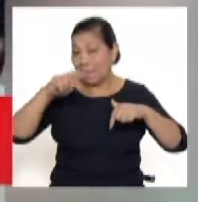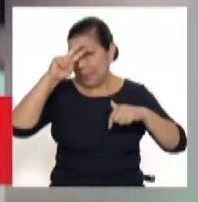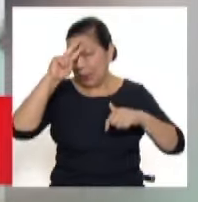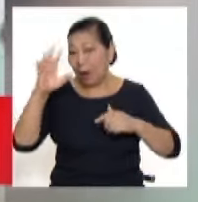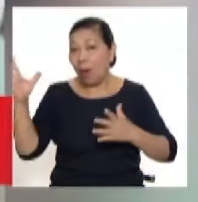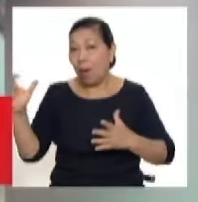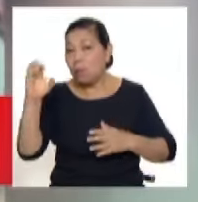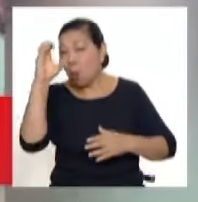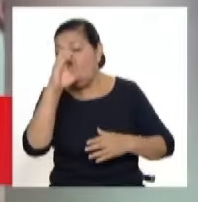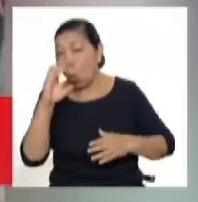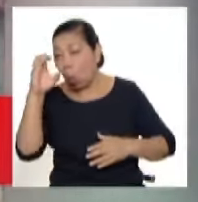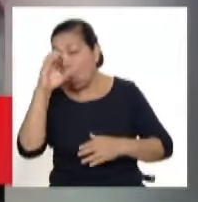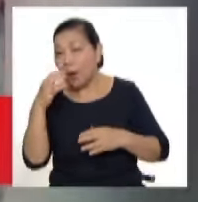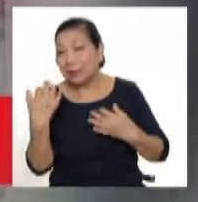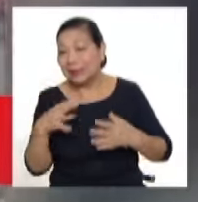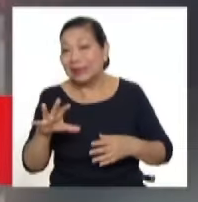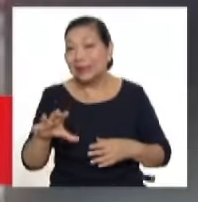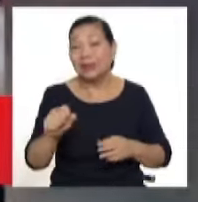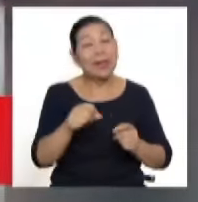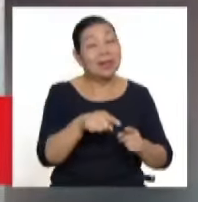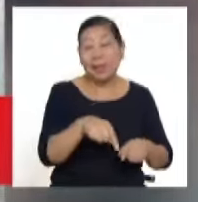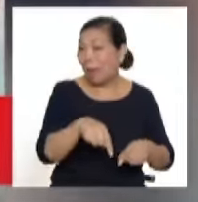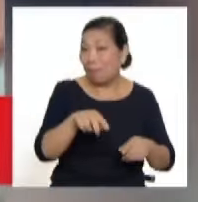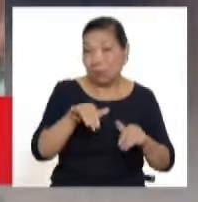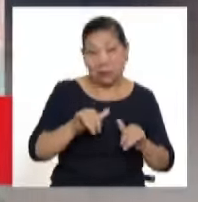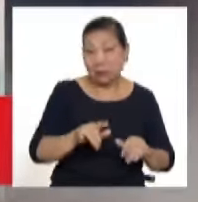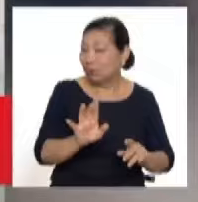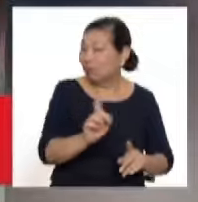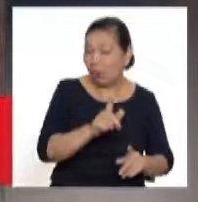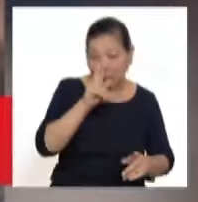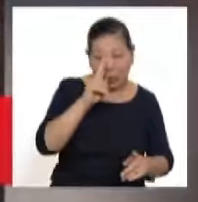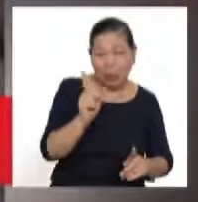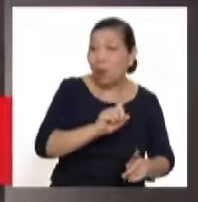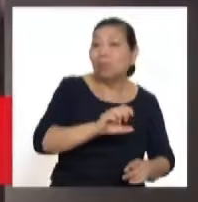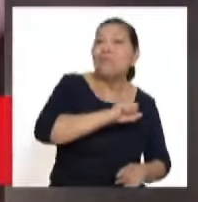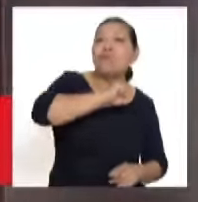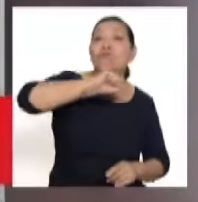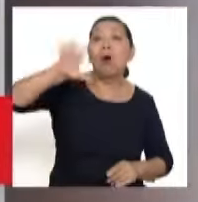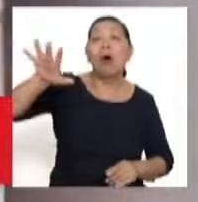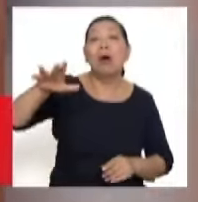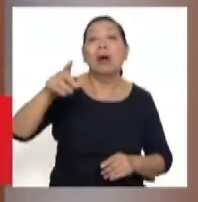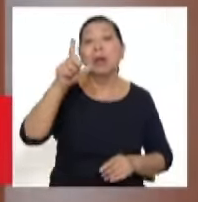orden de captura internacional será deportado a Italia para cumplir una